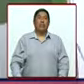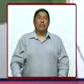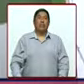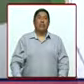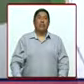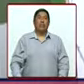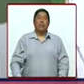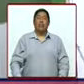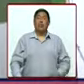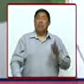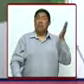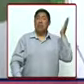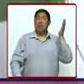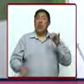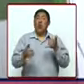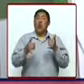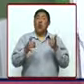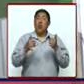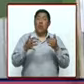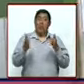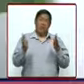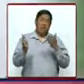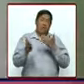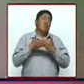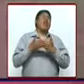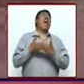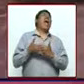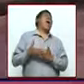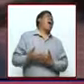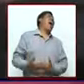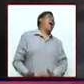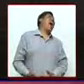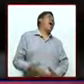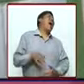La niña estaba, creo que jugando aquí, y se cortó el dedo.